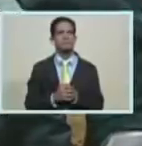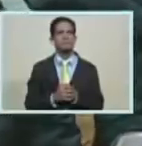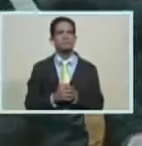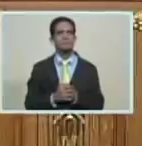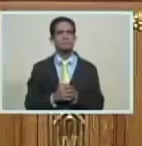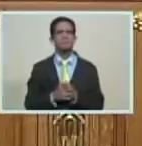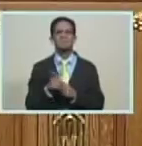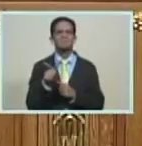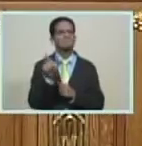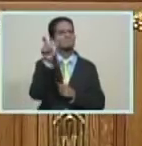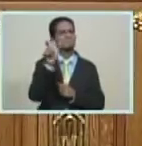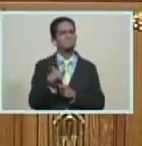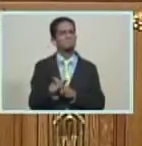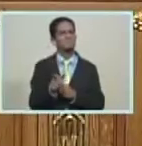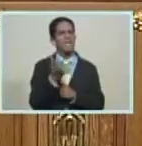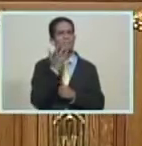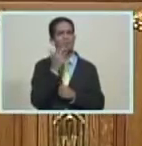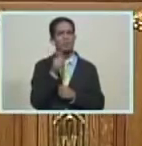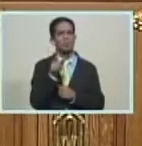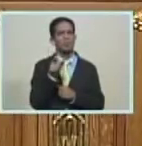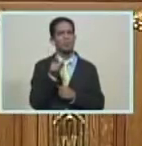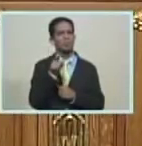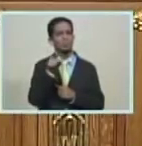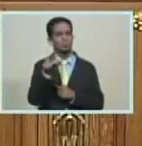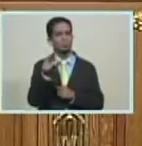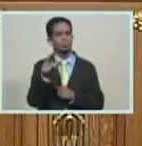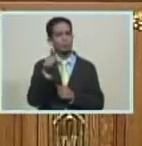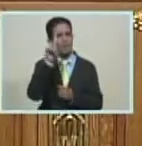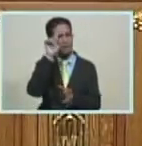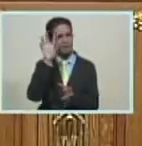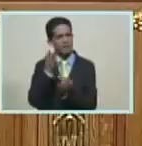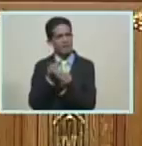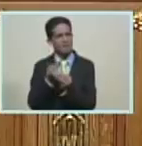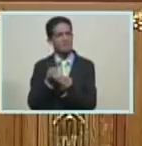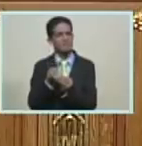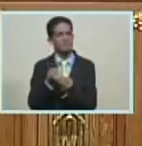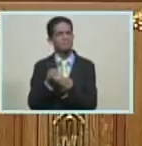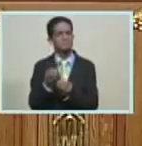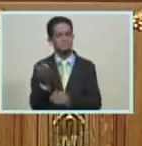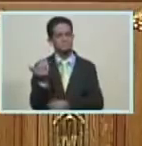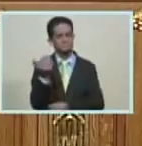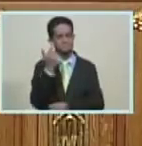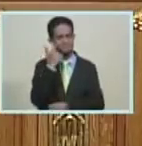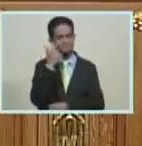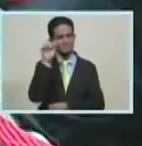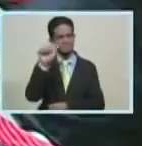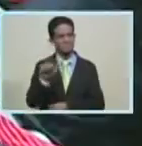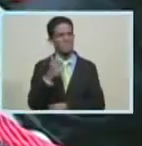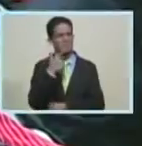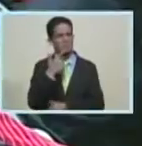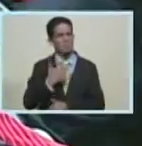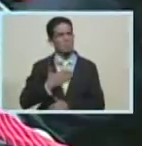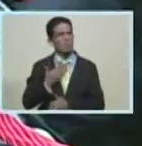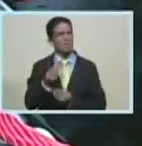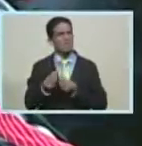¿Qué ética tiene, Mario, tú que analizas estos temas, camarada Adán Coromoto Chávez Frías? ¿Qué ética puede